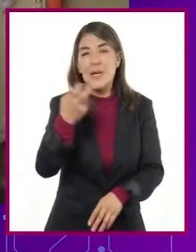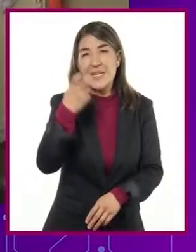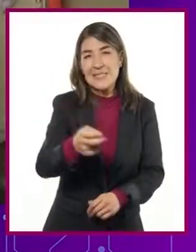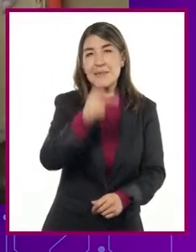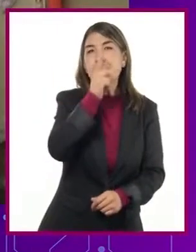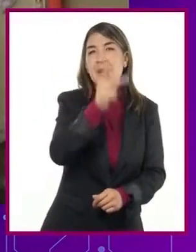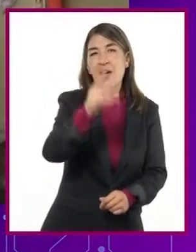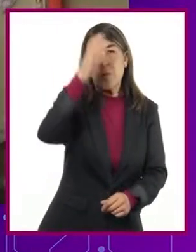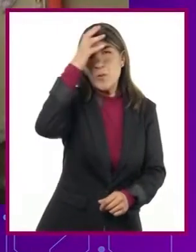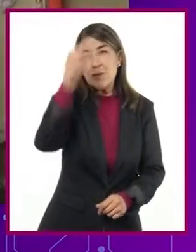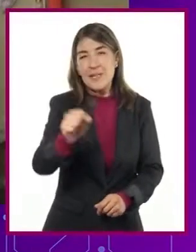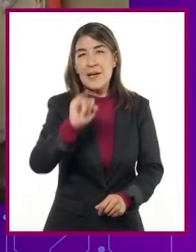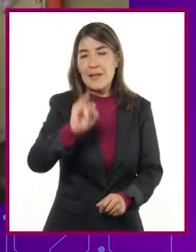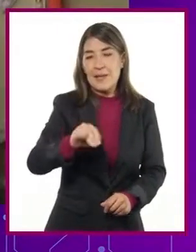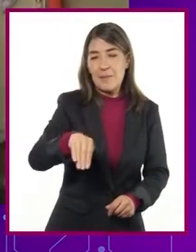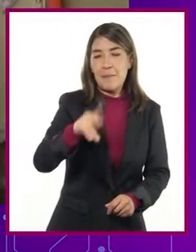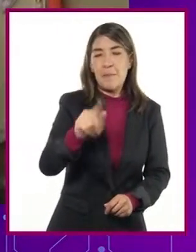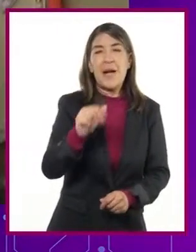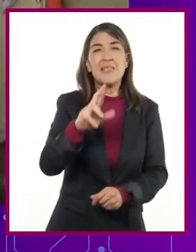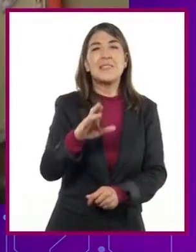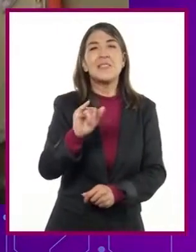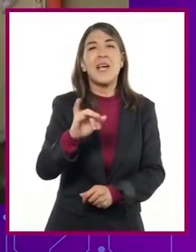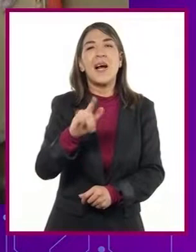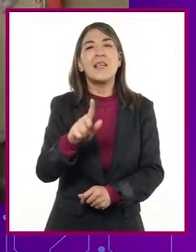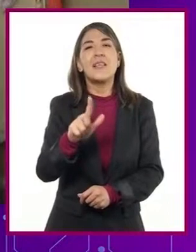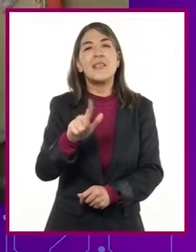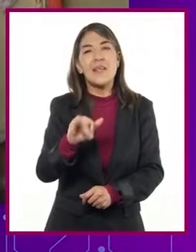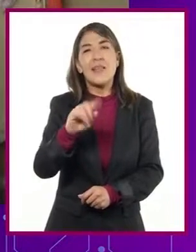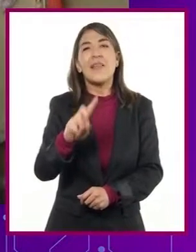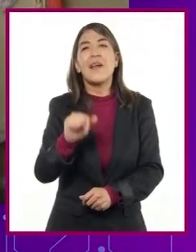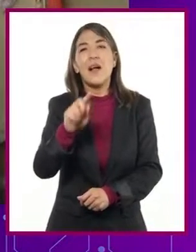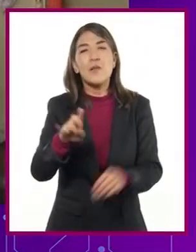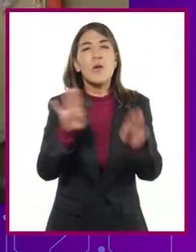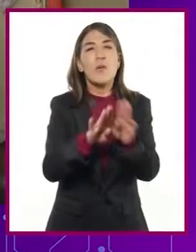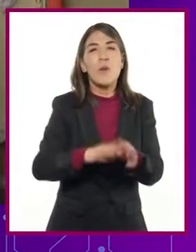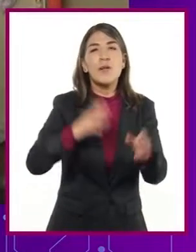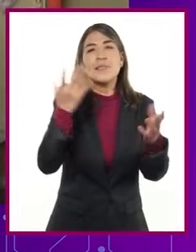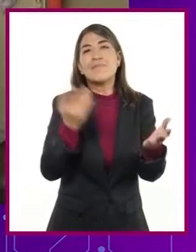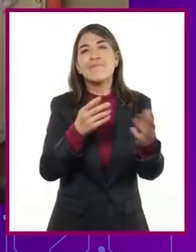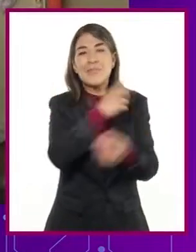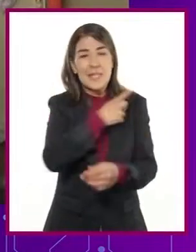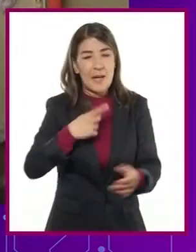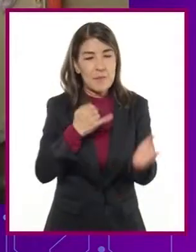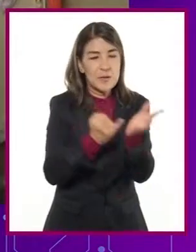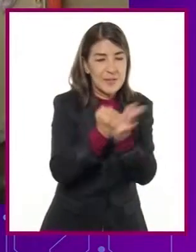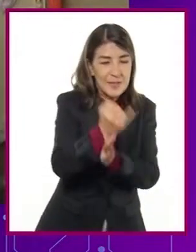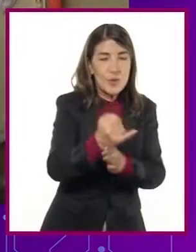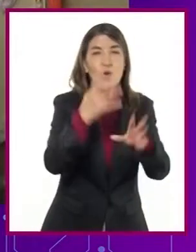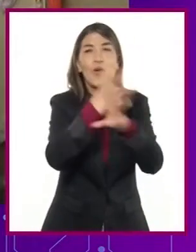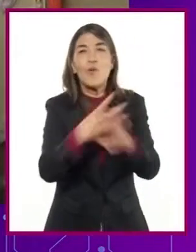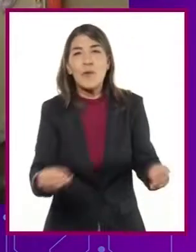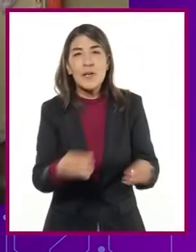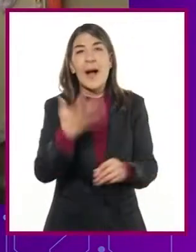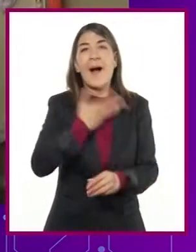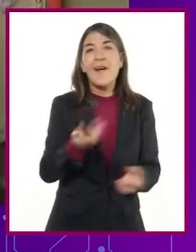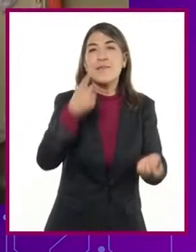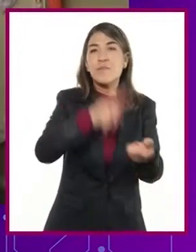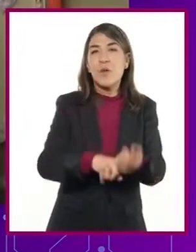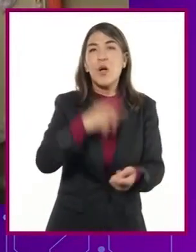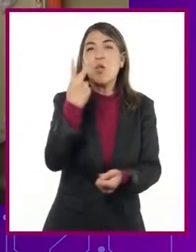concepto porque tienen que tomar decisiones, resoluciones en donde hay el conflicto de 2 o más